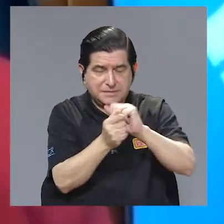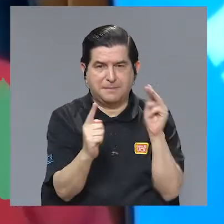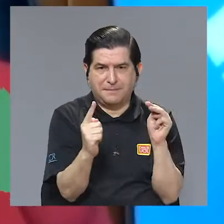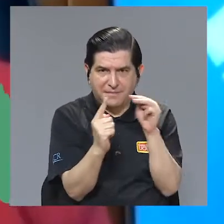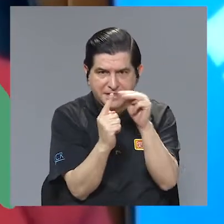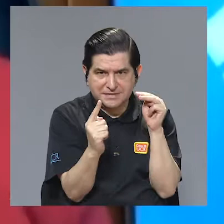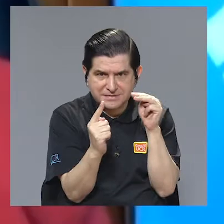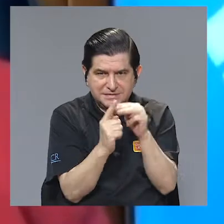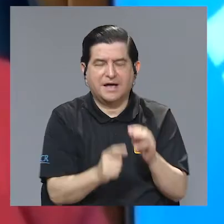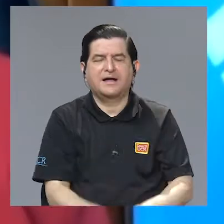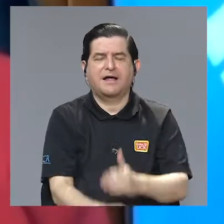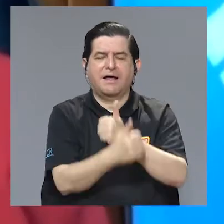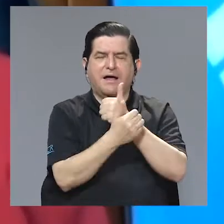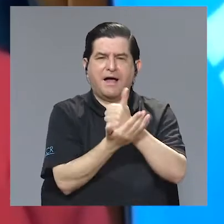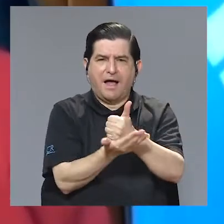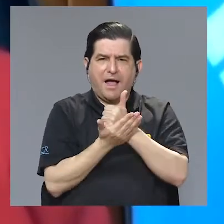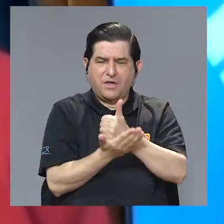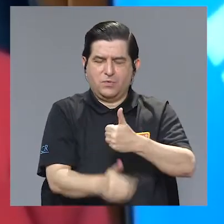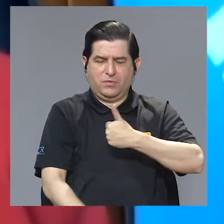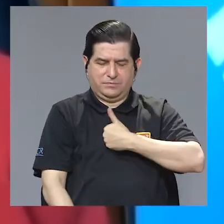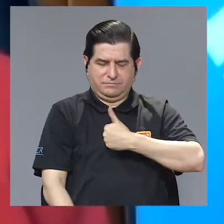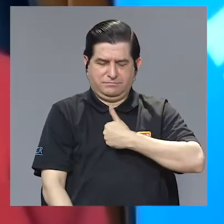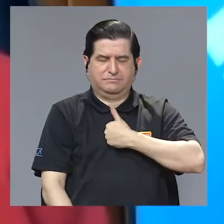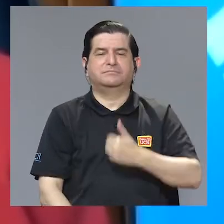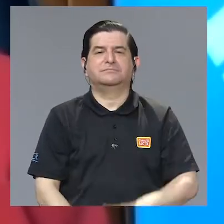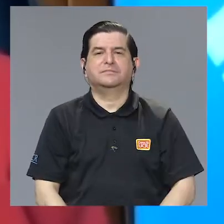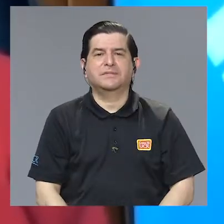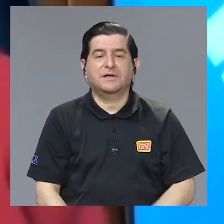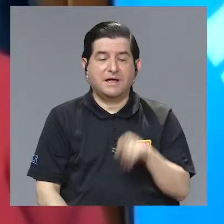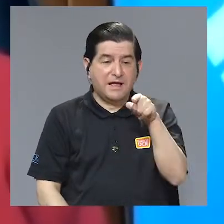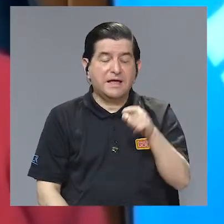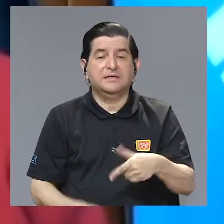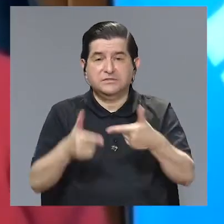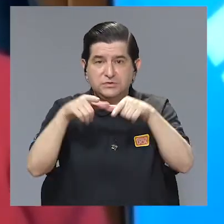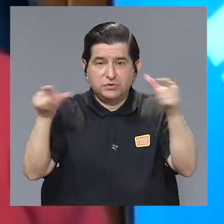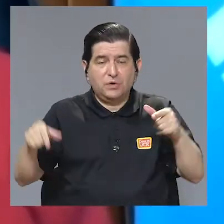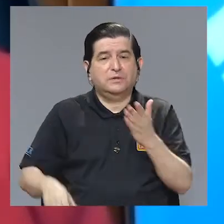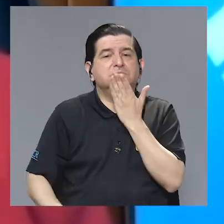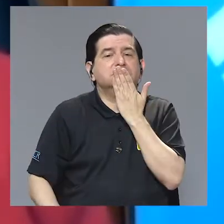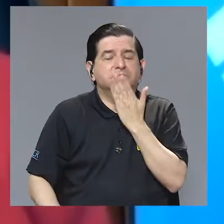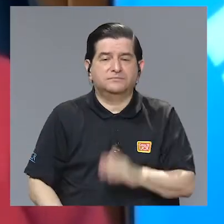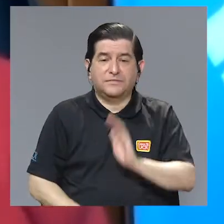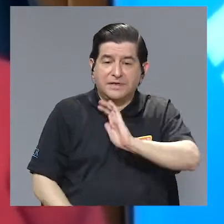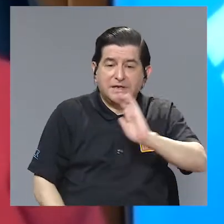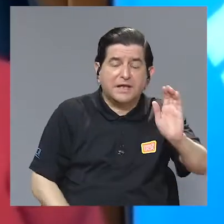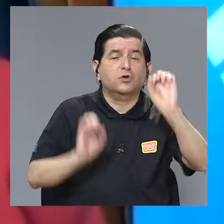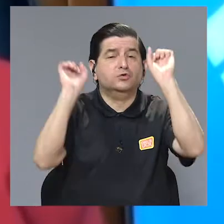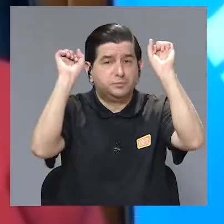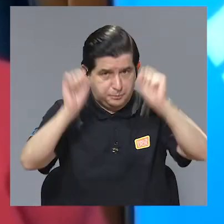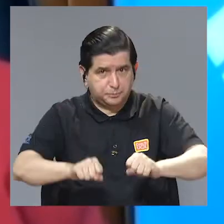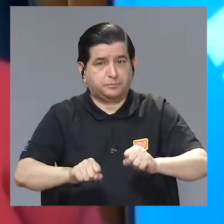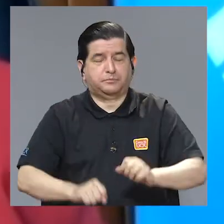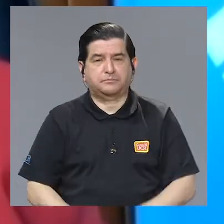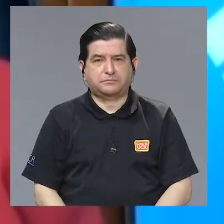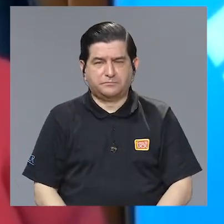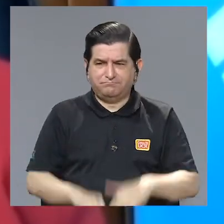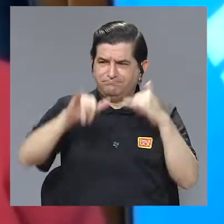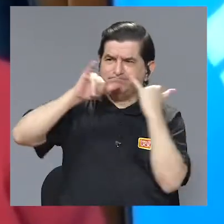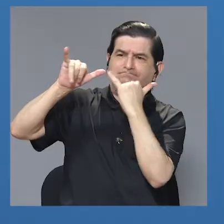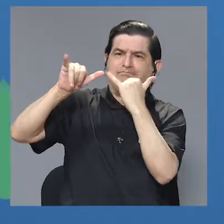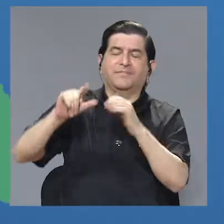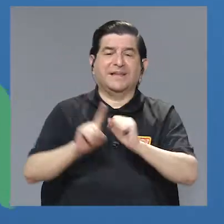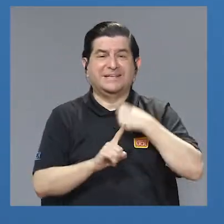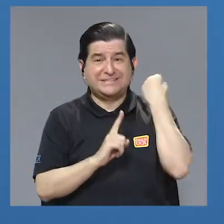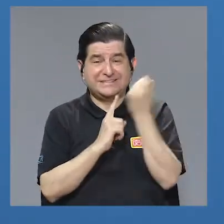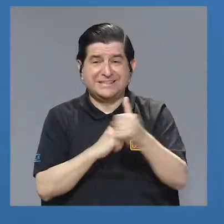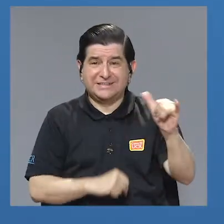los mensajes de autoayuda en la lengua indígena, para que los niños pudieran